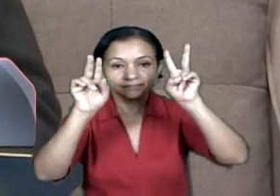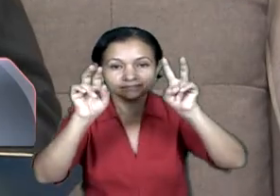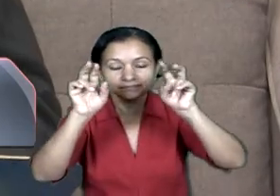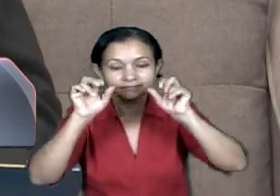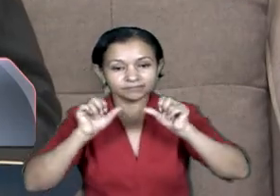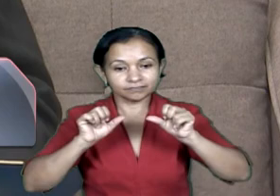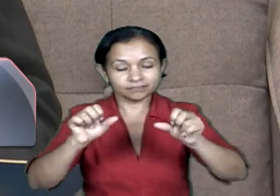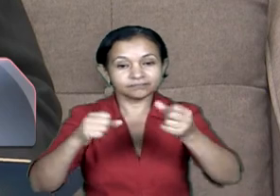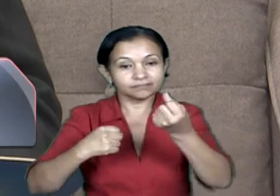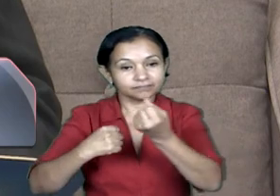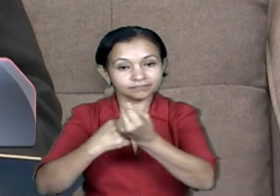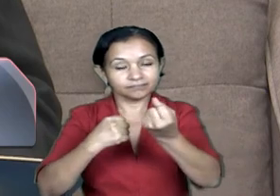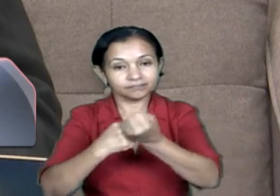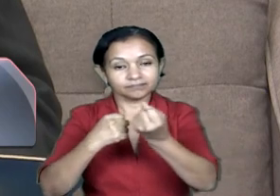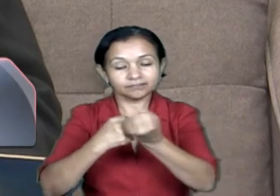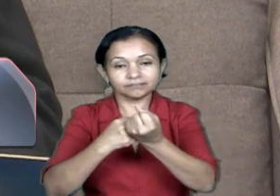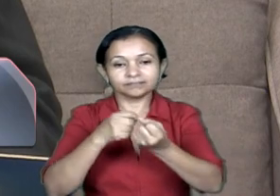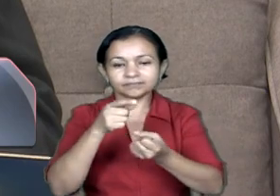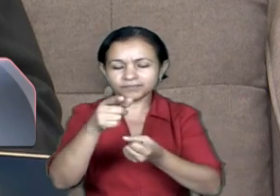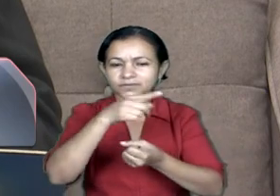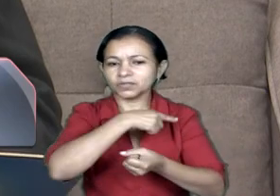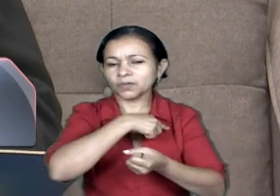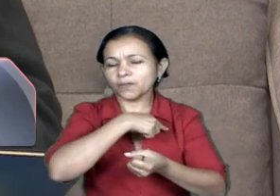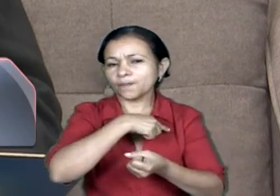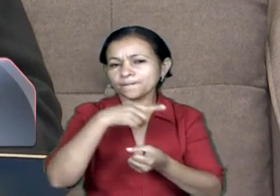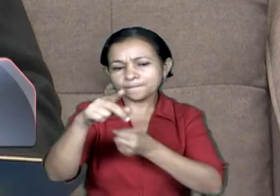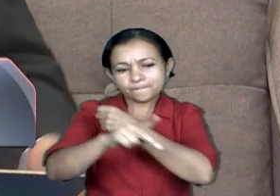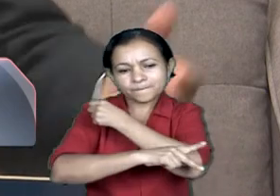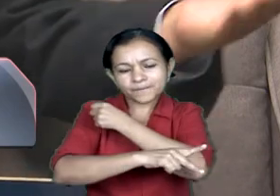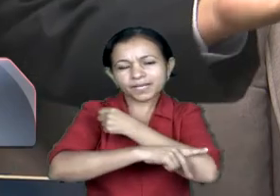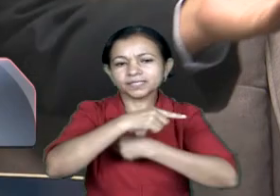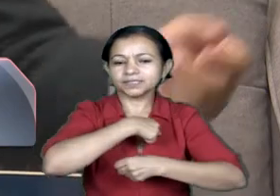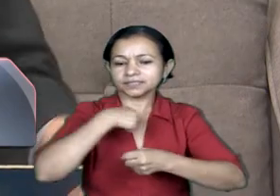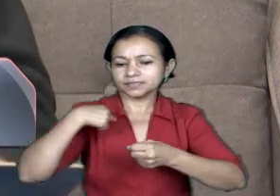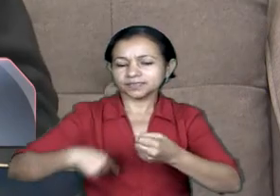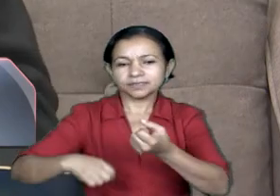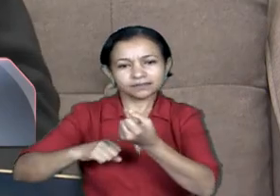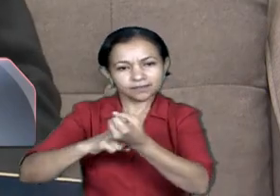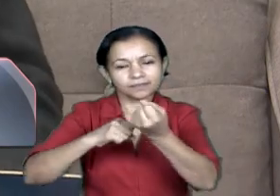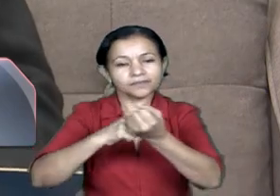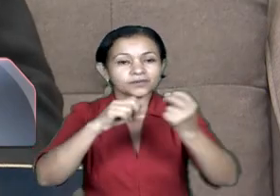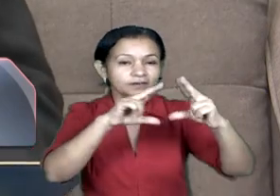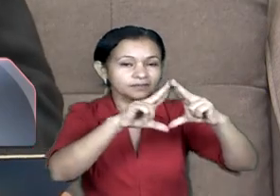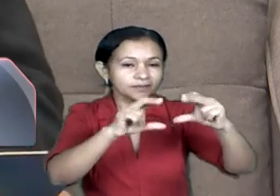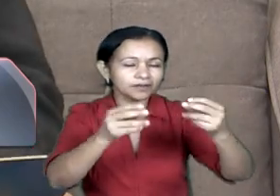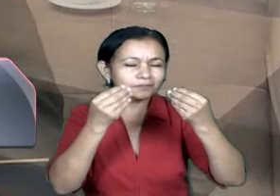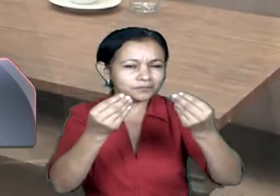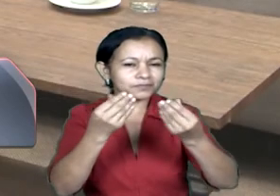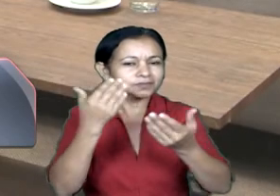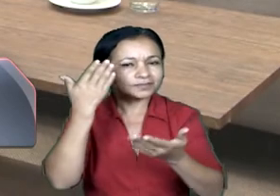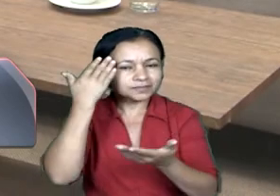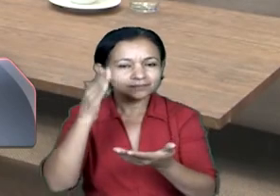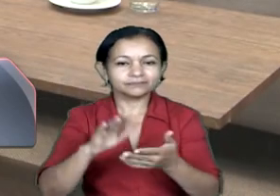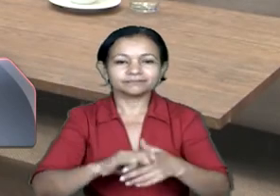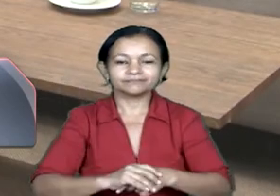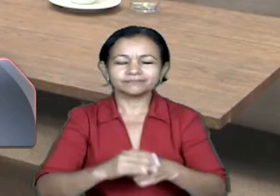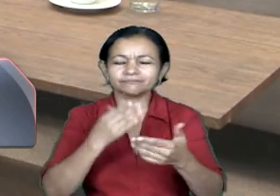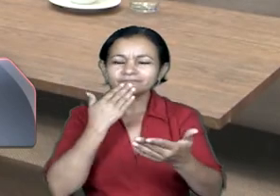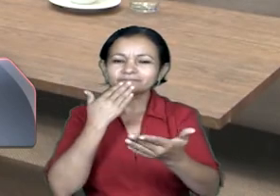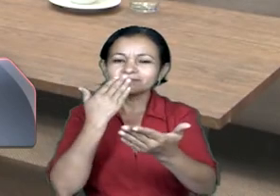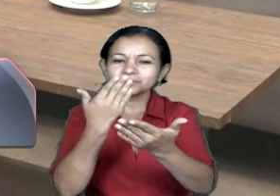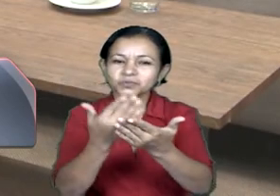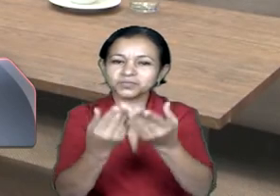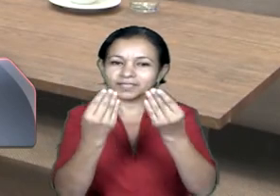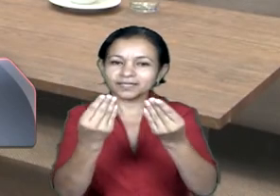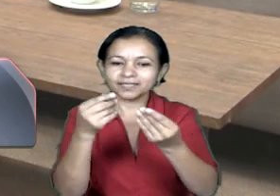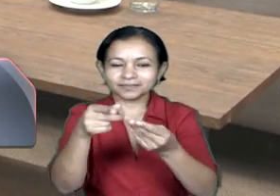continuar apoyando. Sabemos que ustedes son un país bastante solidario con nuestro desarrollo y con nuestra nación. Bueno, no me resta más que agradecer su